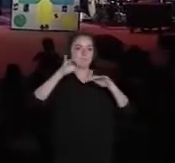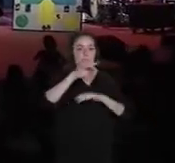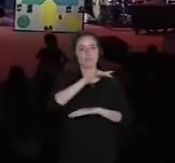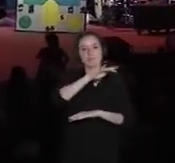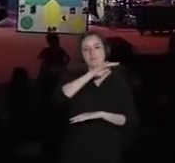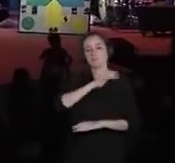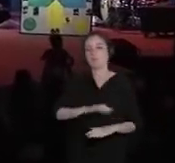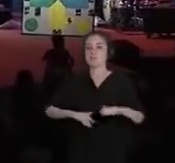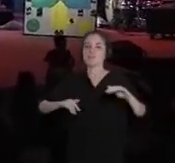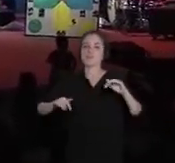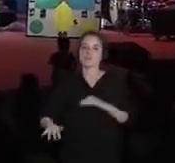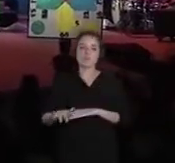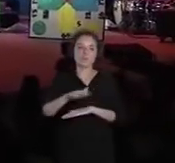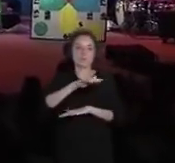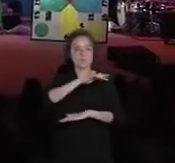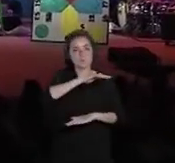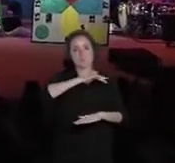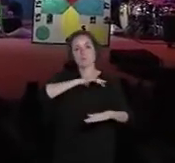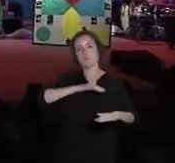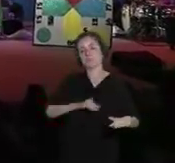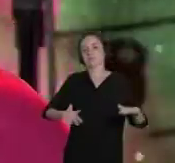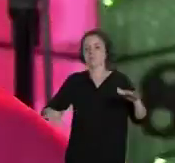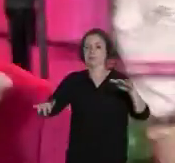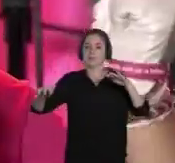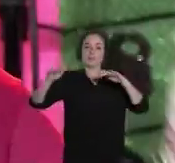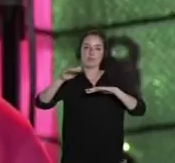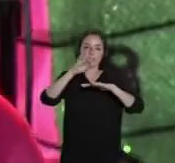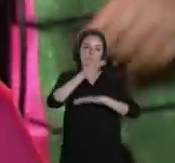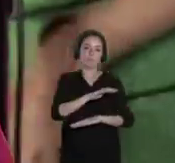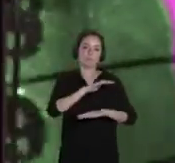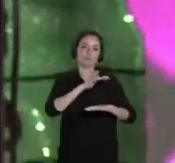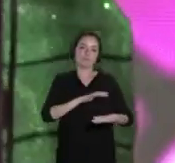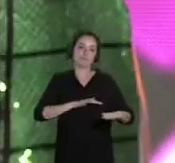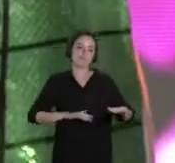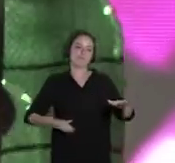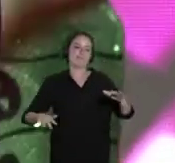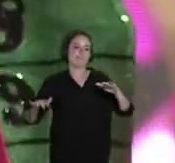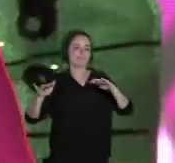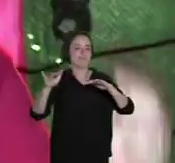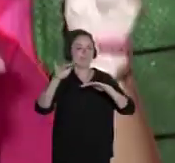Don, don.